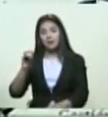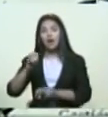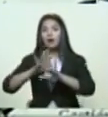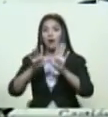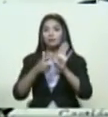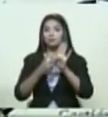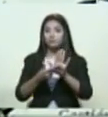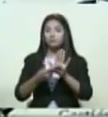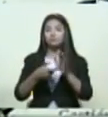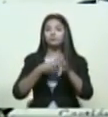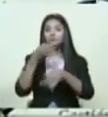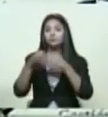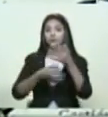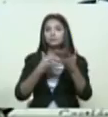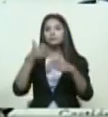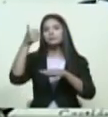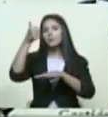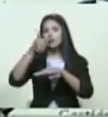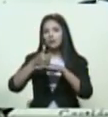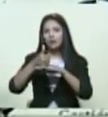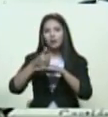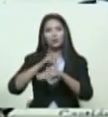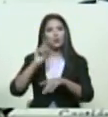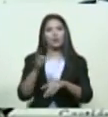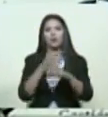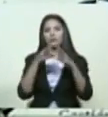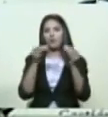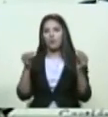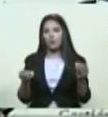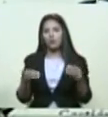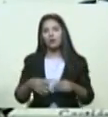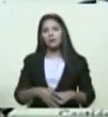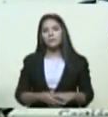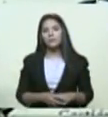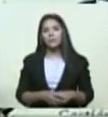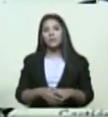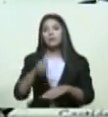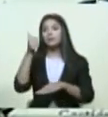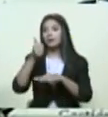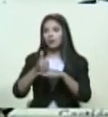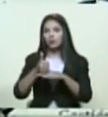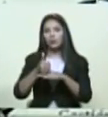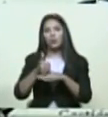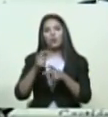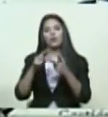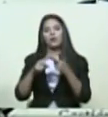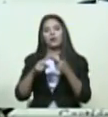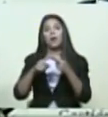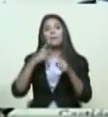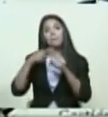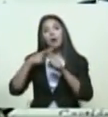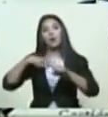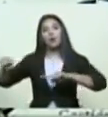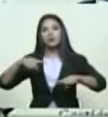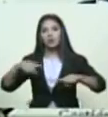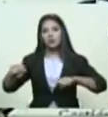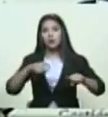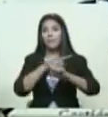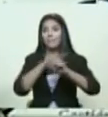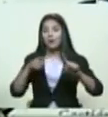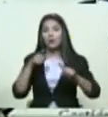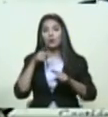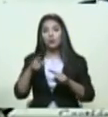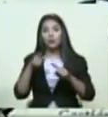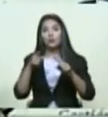allí directores generales, directores de línea y coordinaciones. Pero cuando usted baja